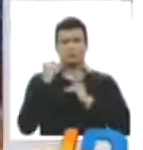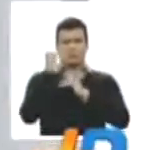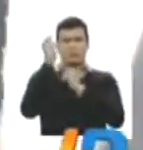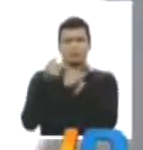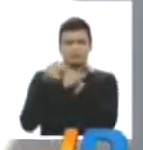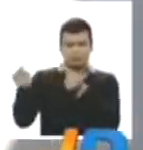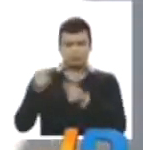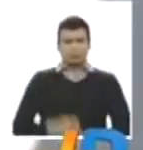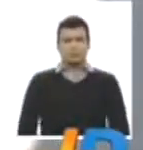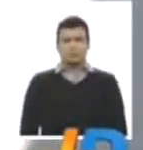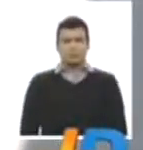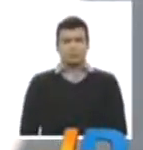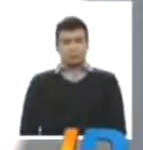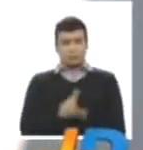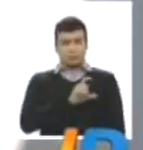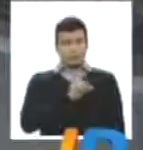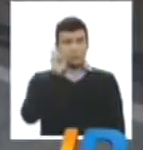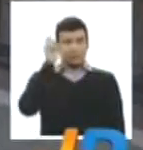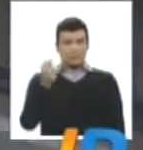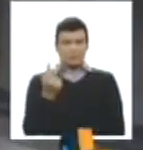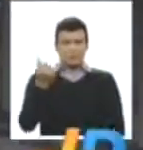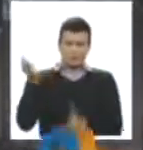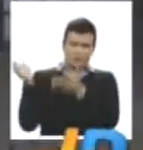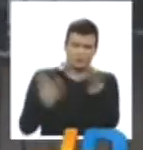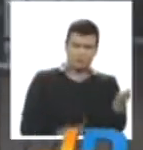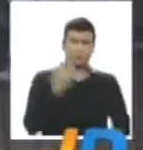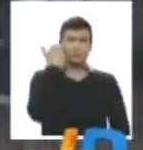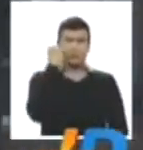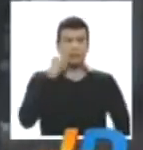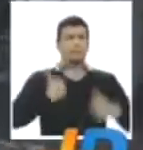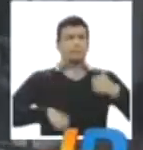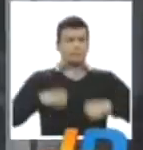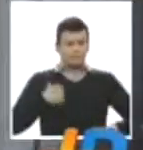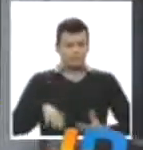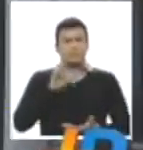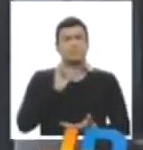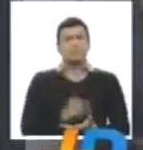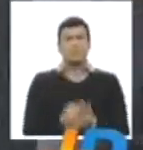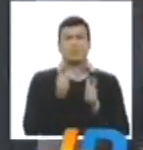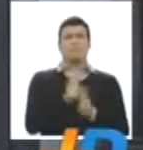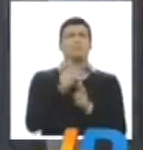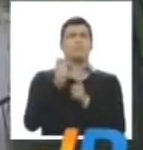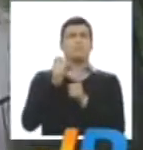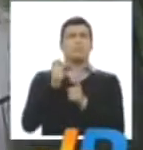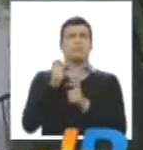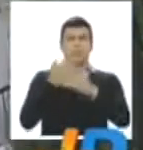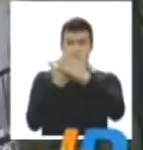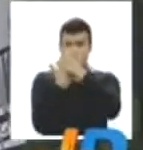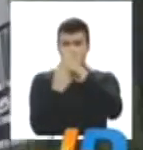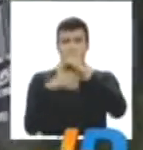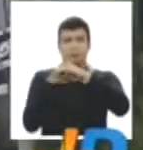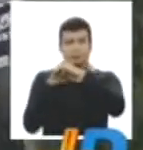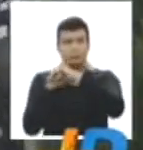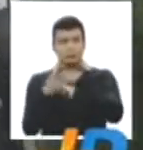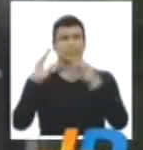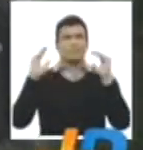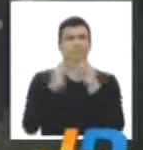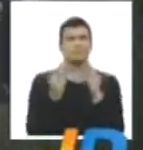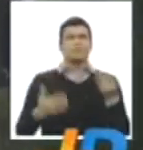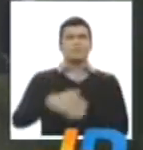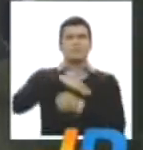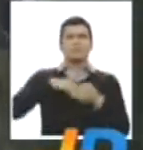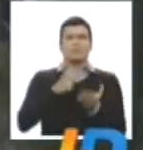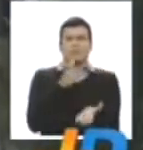zona. En Cali, un hombre murió y una mujer resultó herida luego de ser atacados a bala mientras intentaban ingresar a su casa ubicada en el barrio